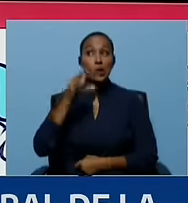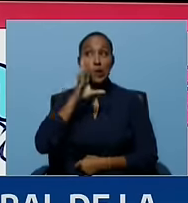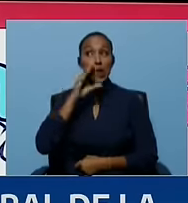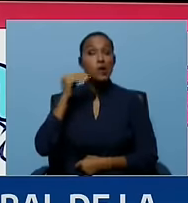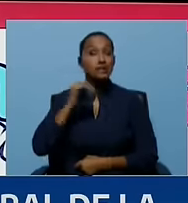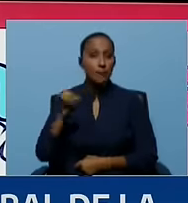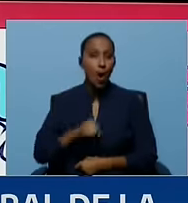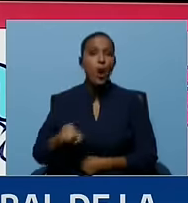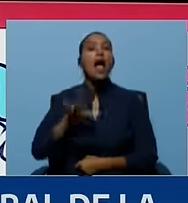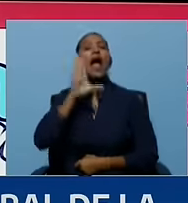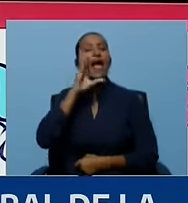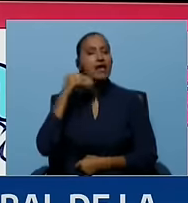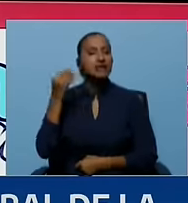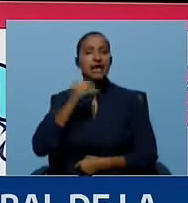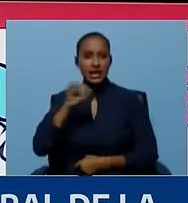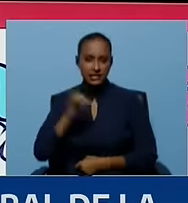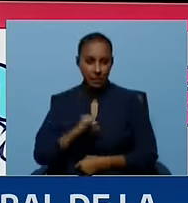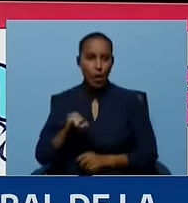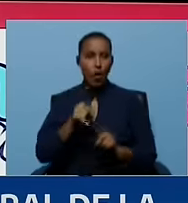Lanzó las tres consignas